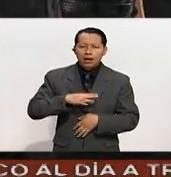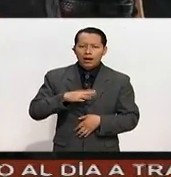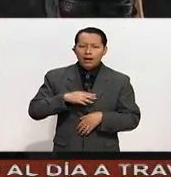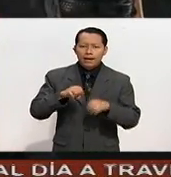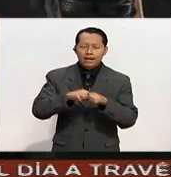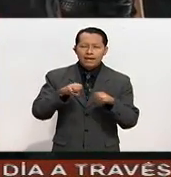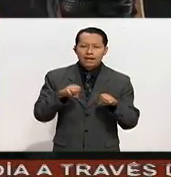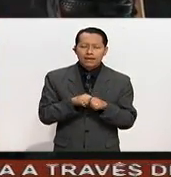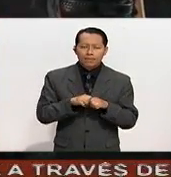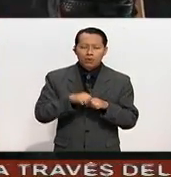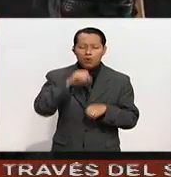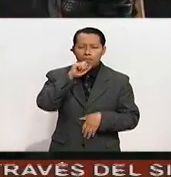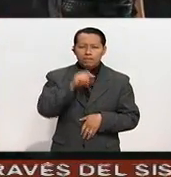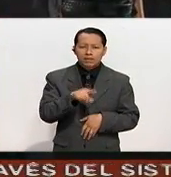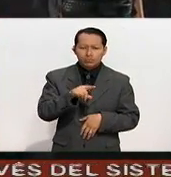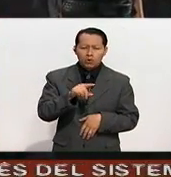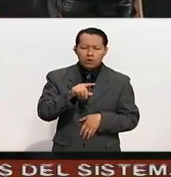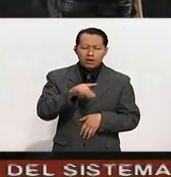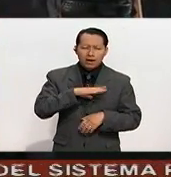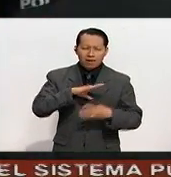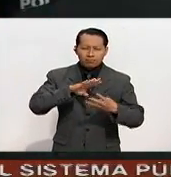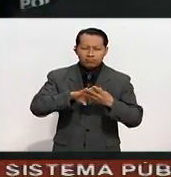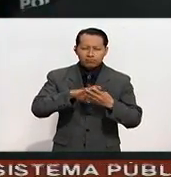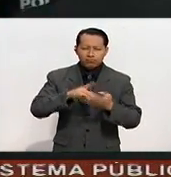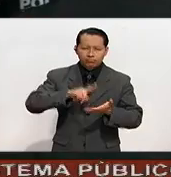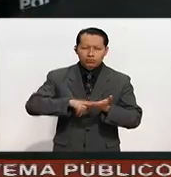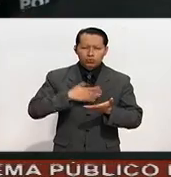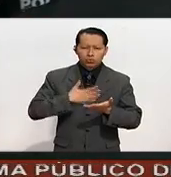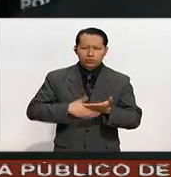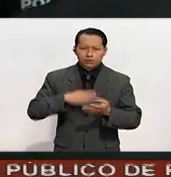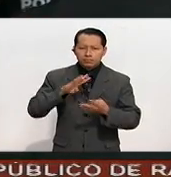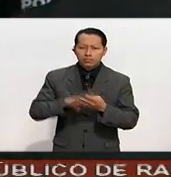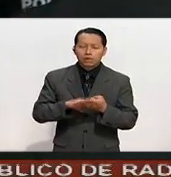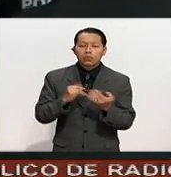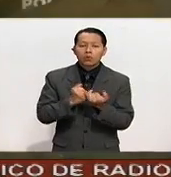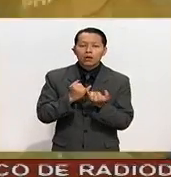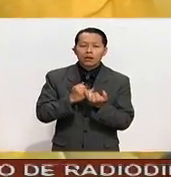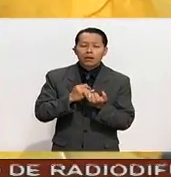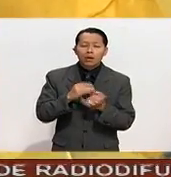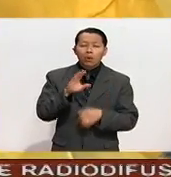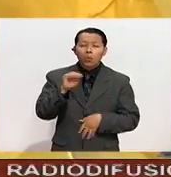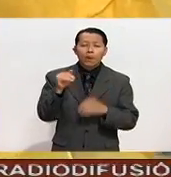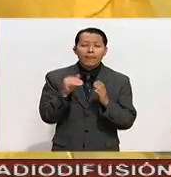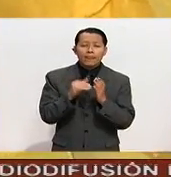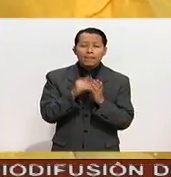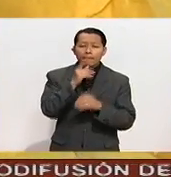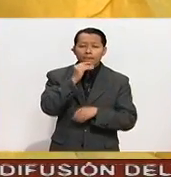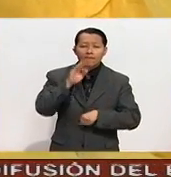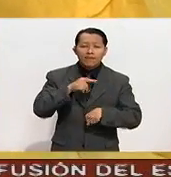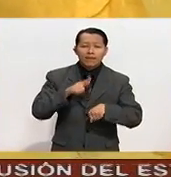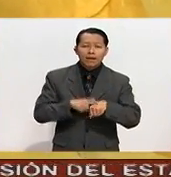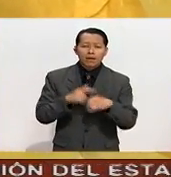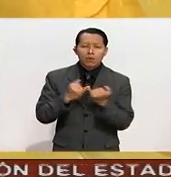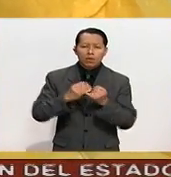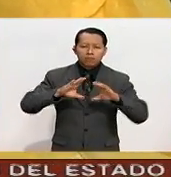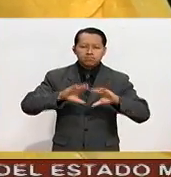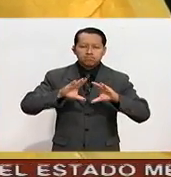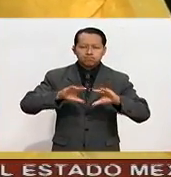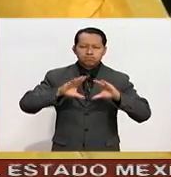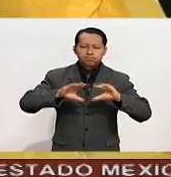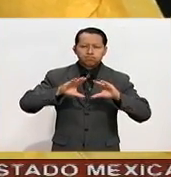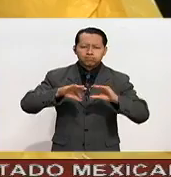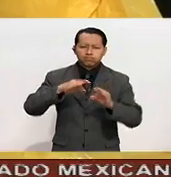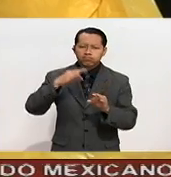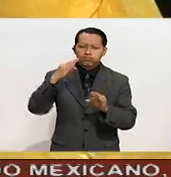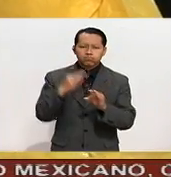de criminalística para el sistema de justicia penal. Ahí dijo que los más de 40,000 policías federales capacitados están listos